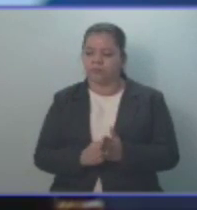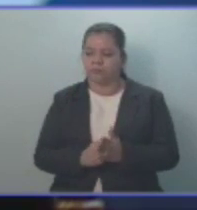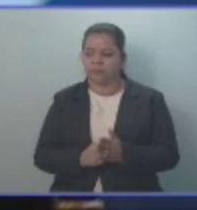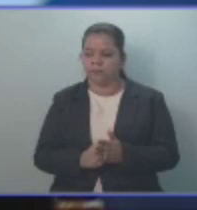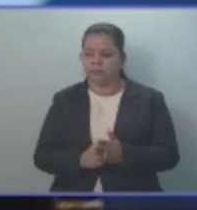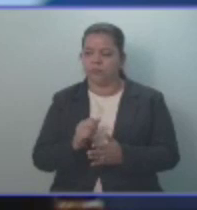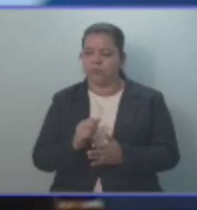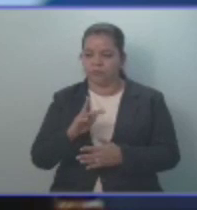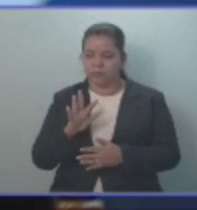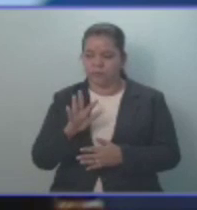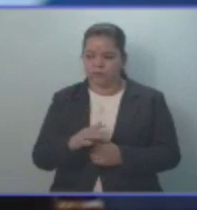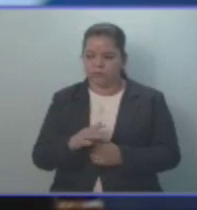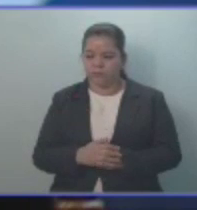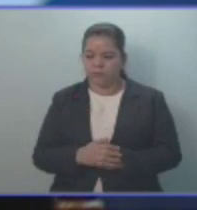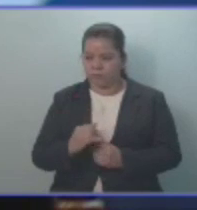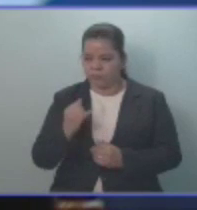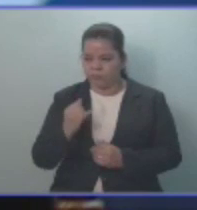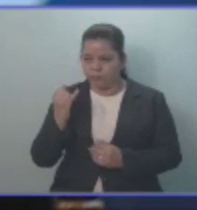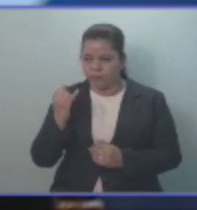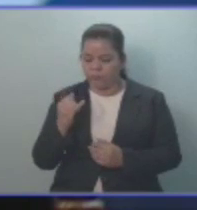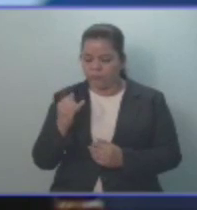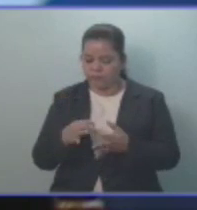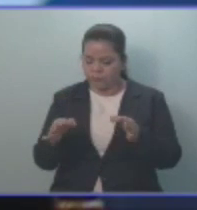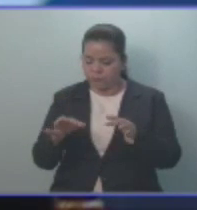Artículo 25, idioma.